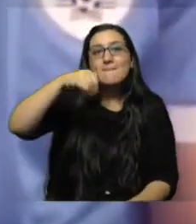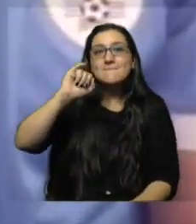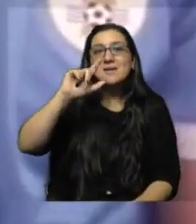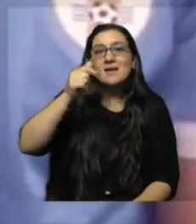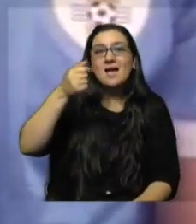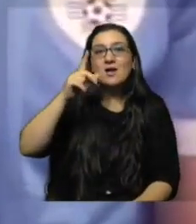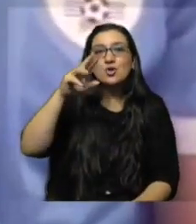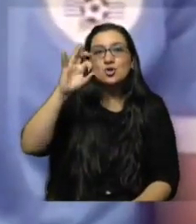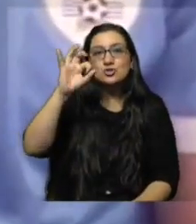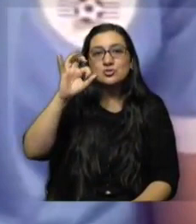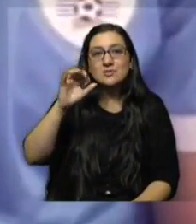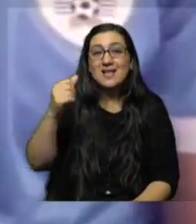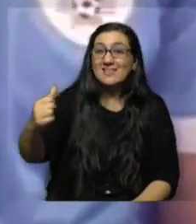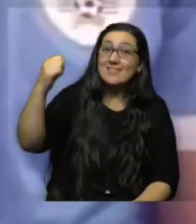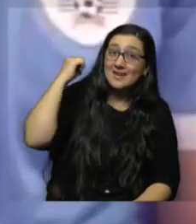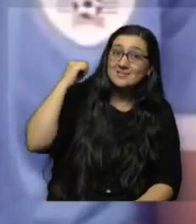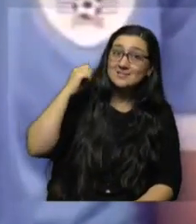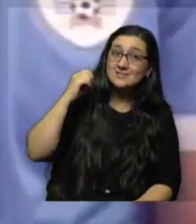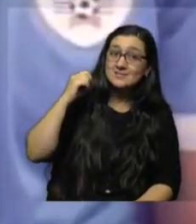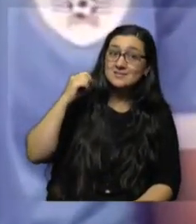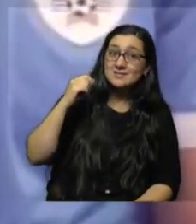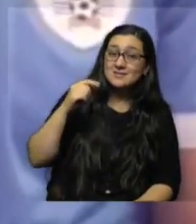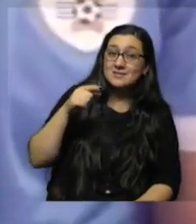Milagros. ¿La que está atrás de Milagros?